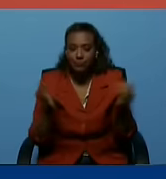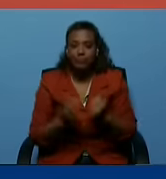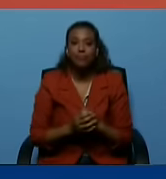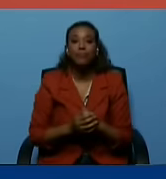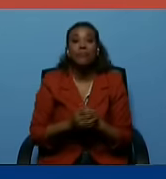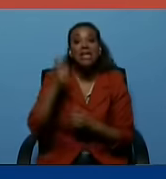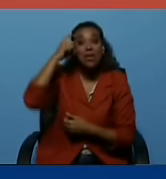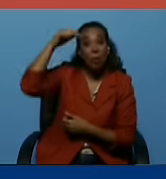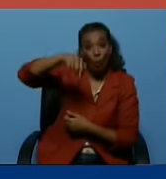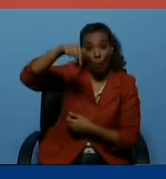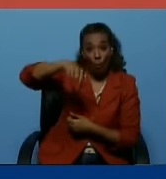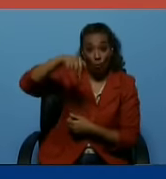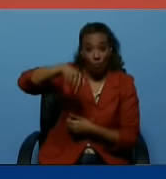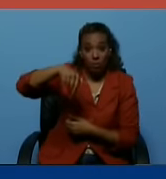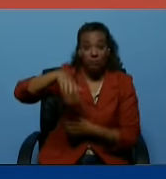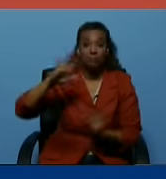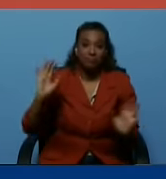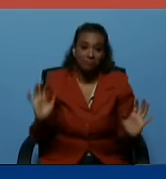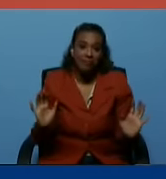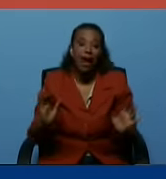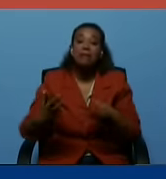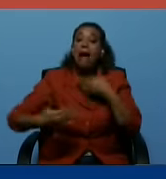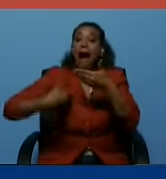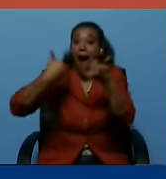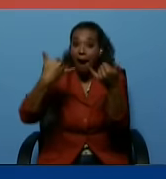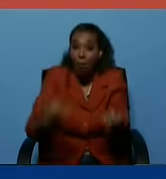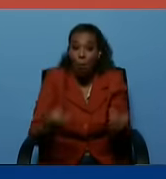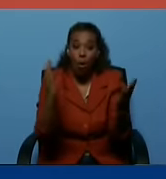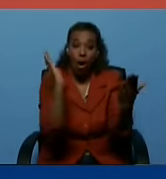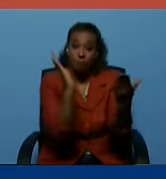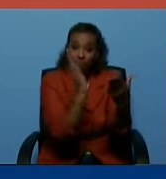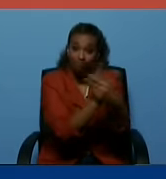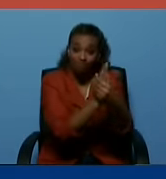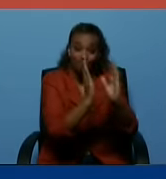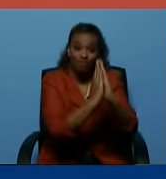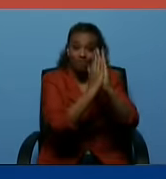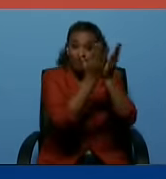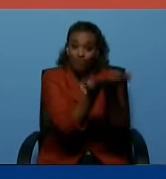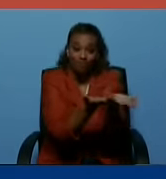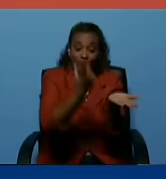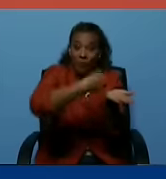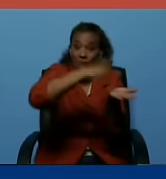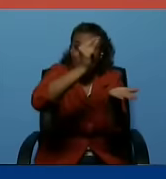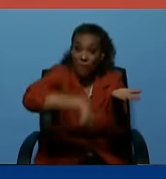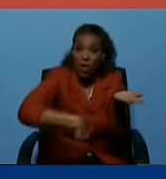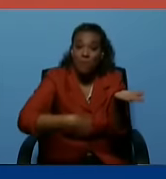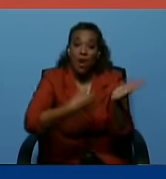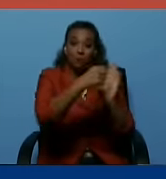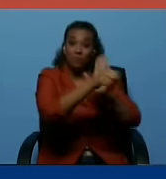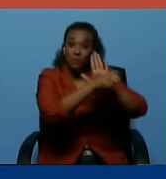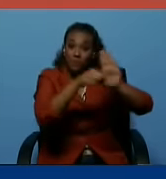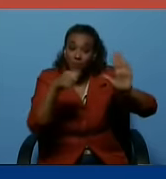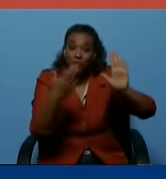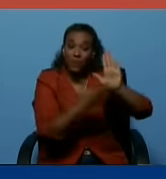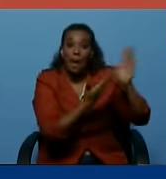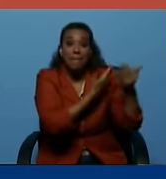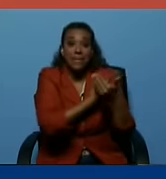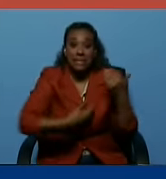Y hoy voy a proceder a firmar esta resolución